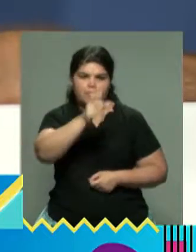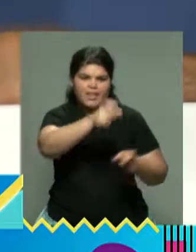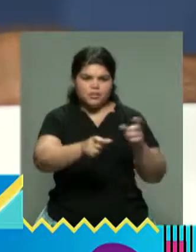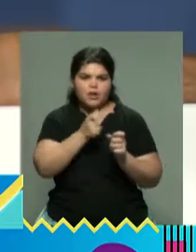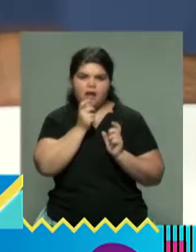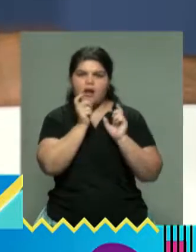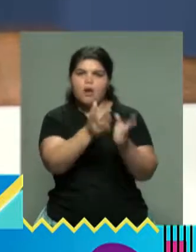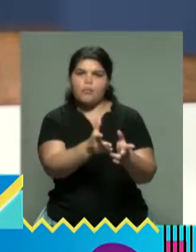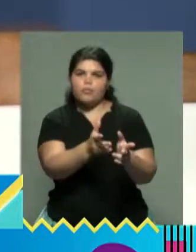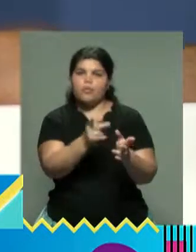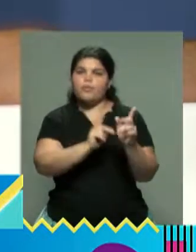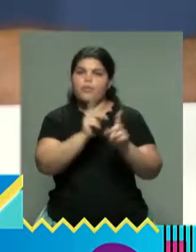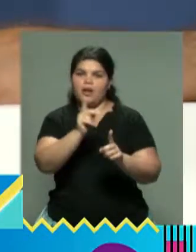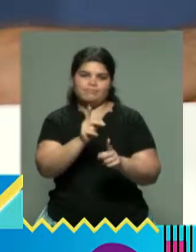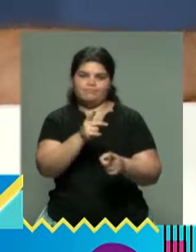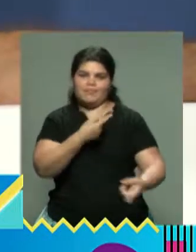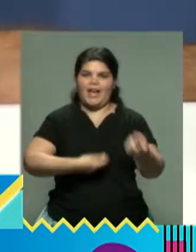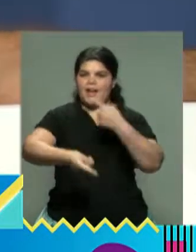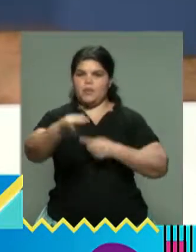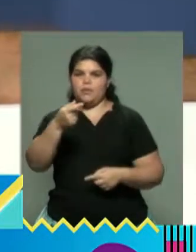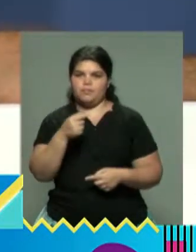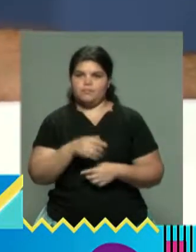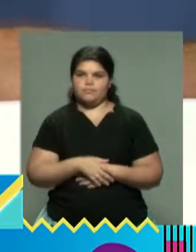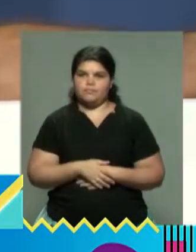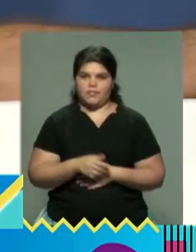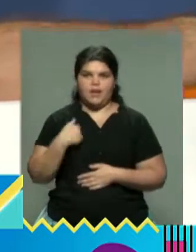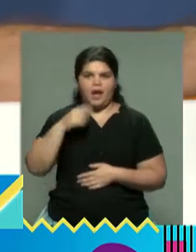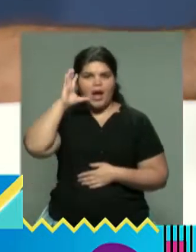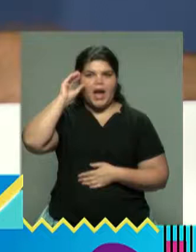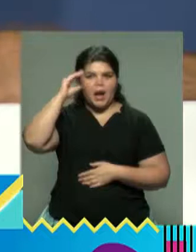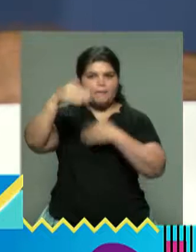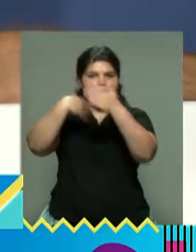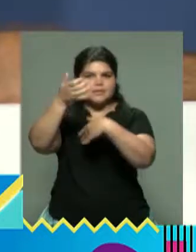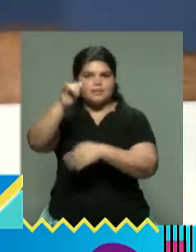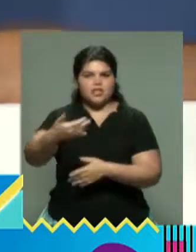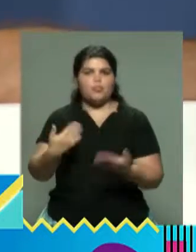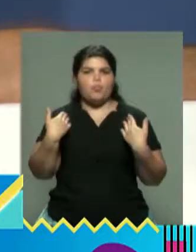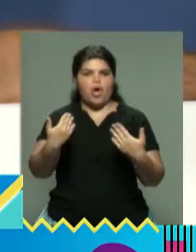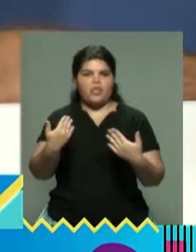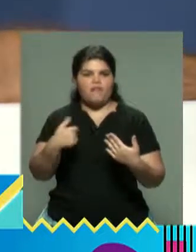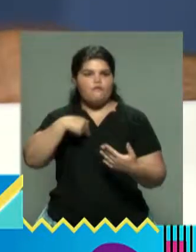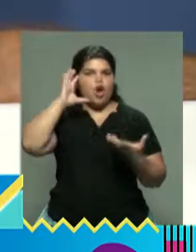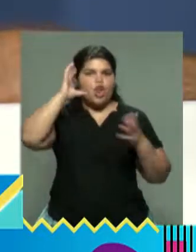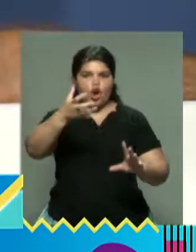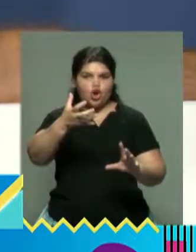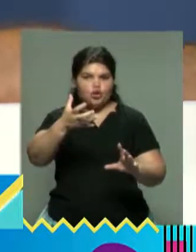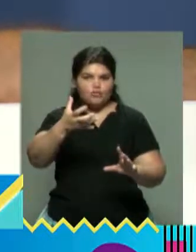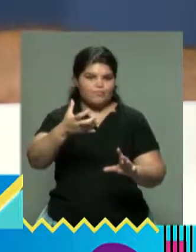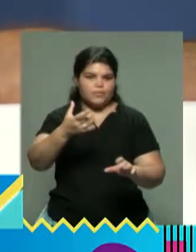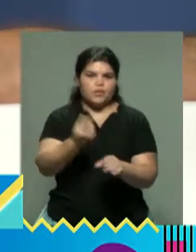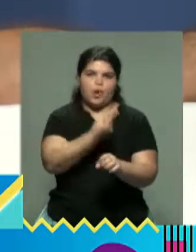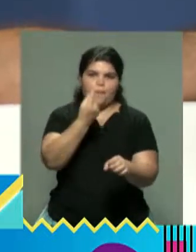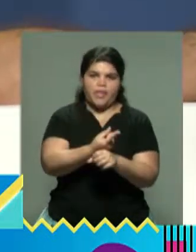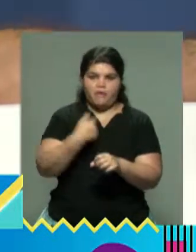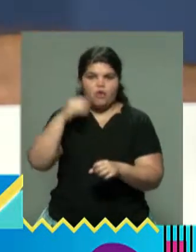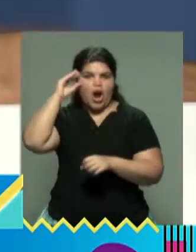locos es que es todo al revés, es que estás un poquito más capacitado para hacerlo, porque si no, no podrías hacerlo. Si estás loco no lo podés hacer directamente, porque no